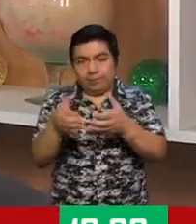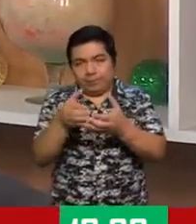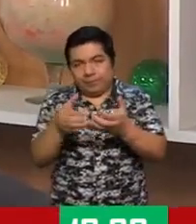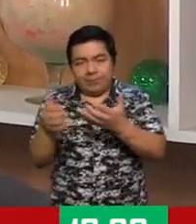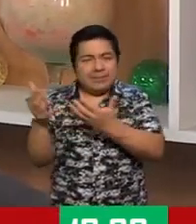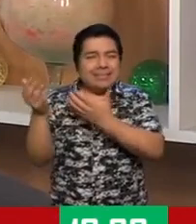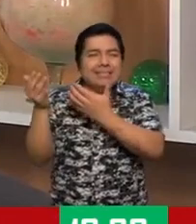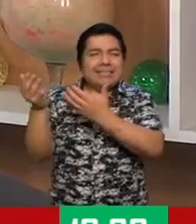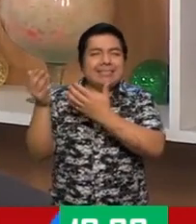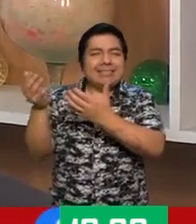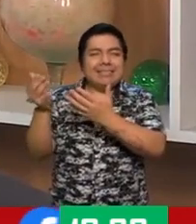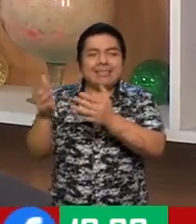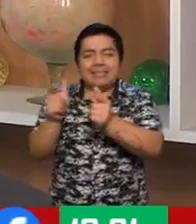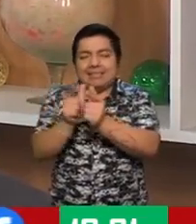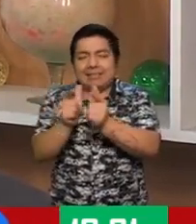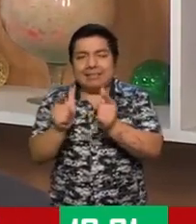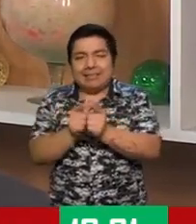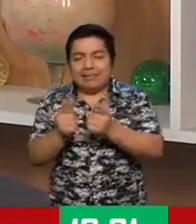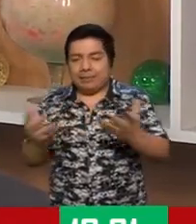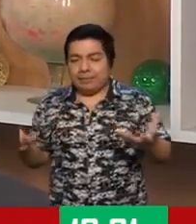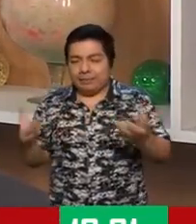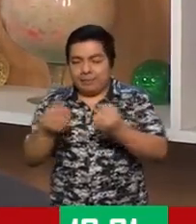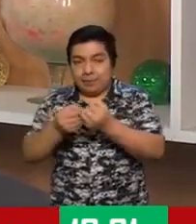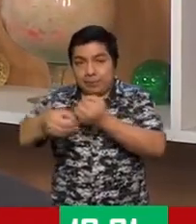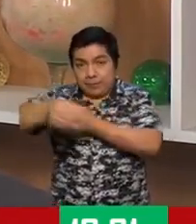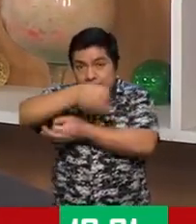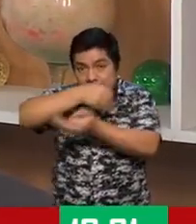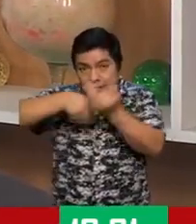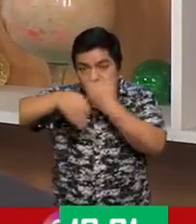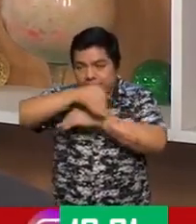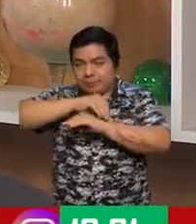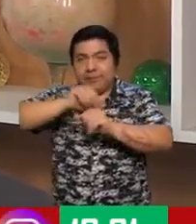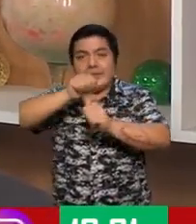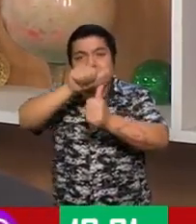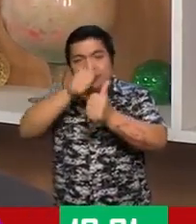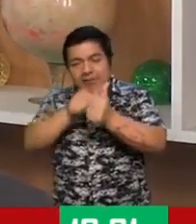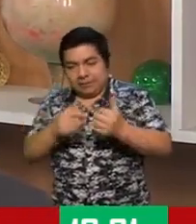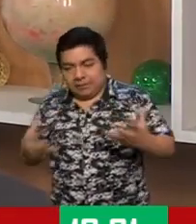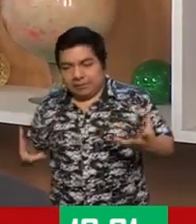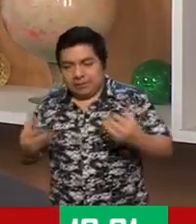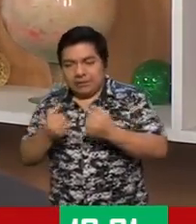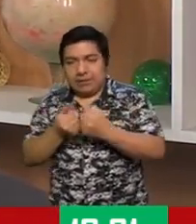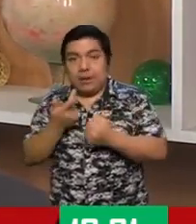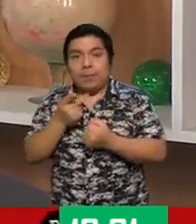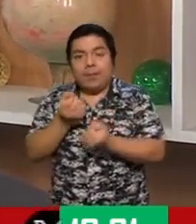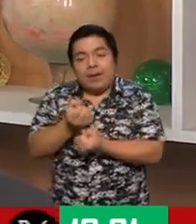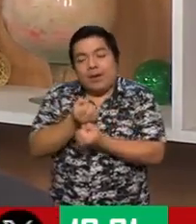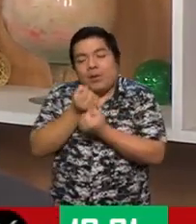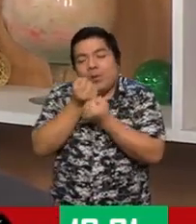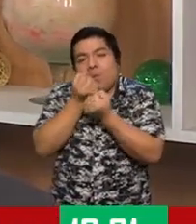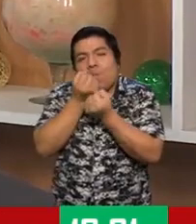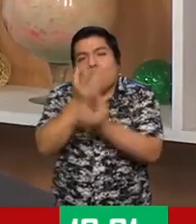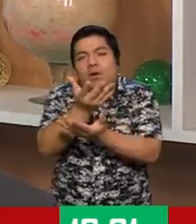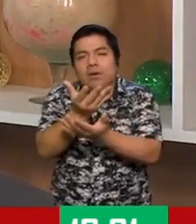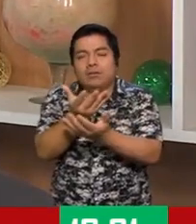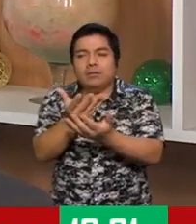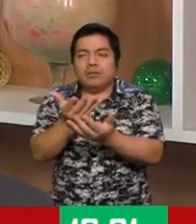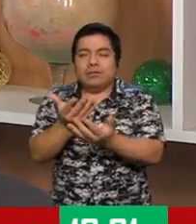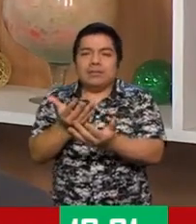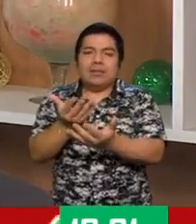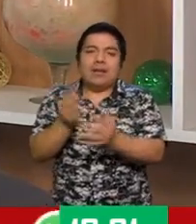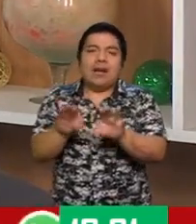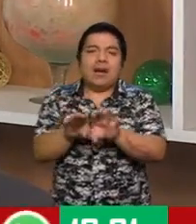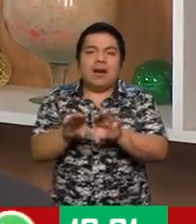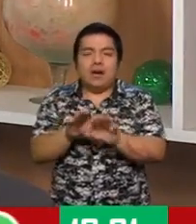deseo de estar en grupo y de acompañarnos a través del arte. Wow. Sin embargo, la poesía es un ejercicio tal vez el más individual de todos,